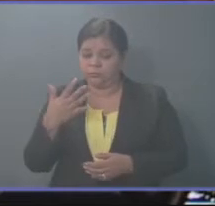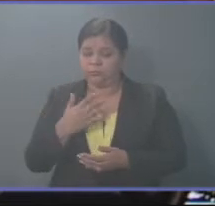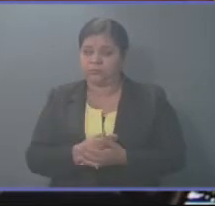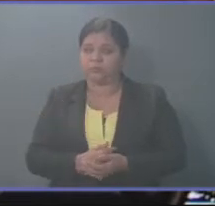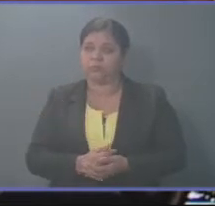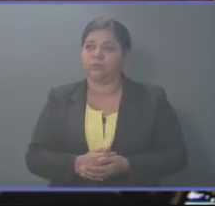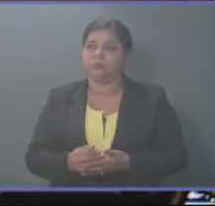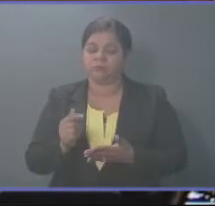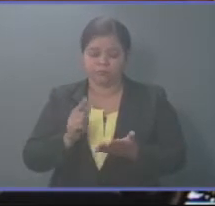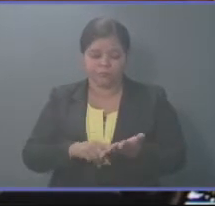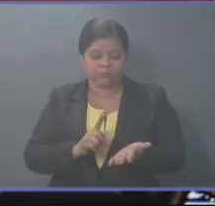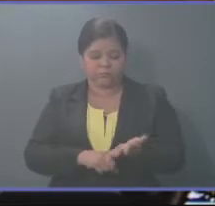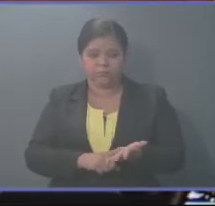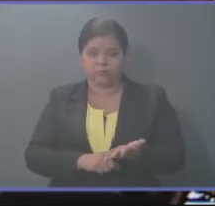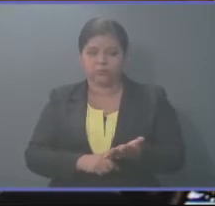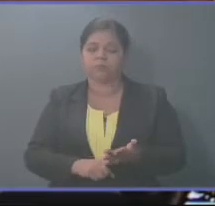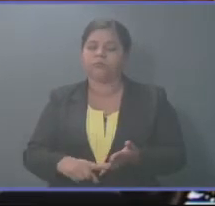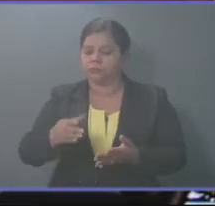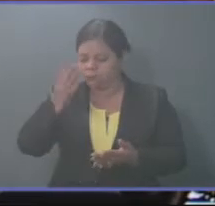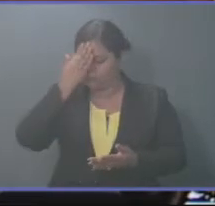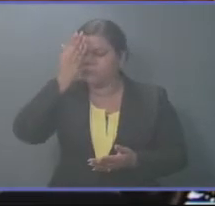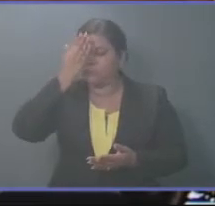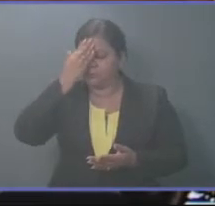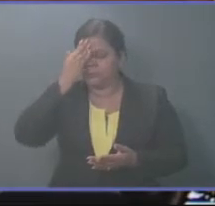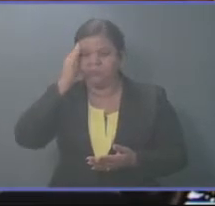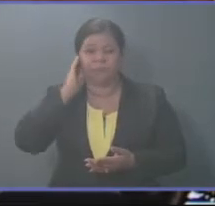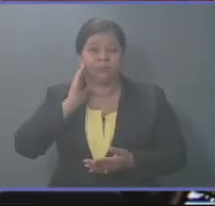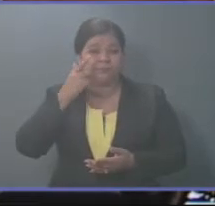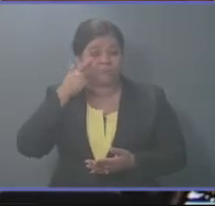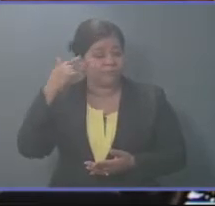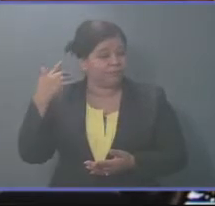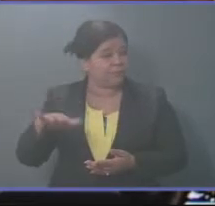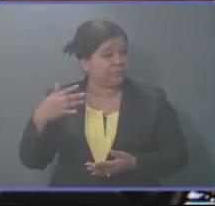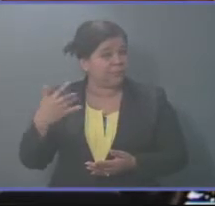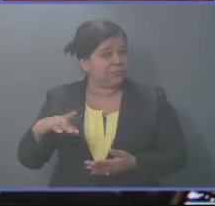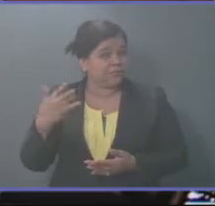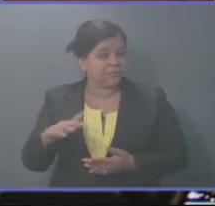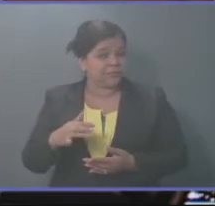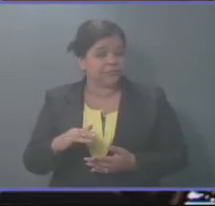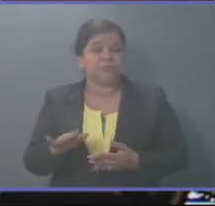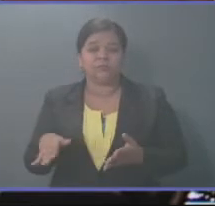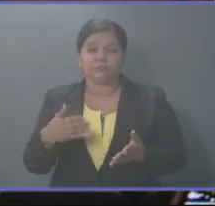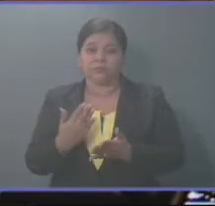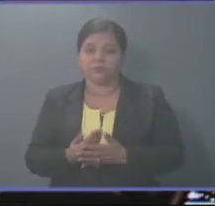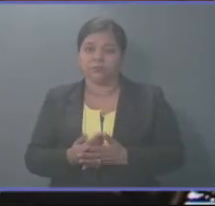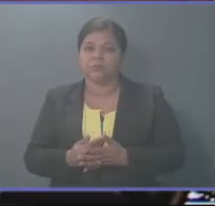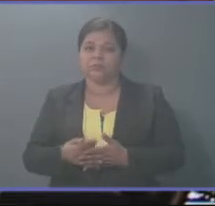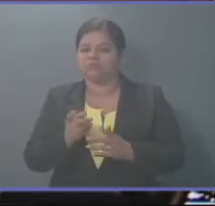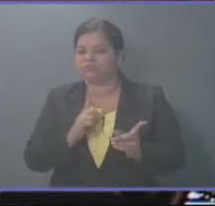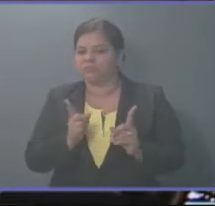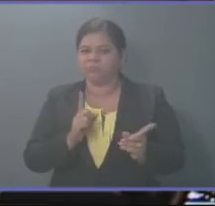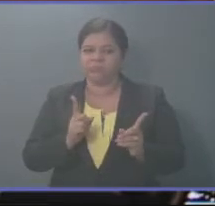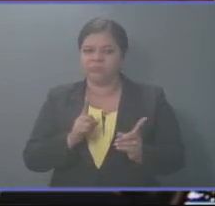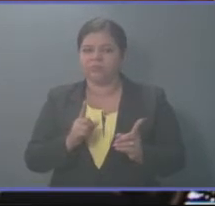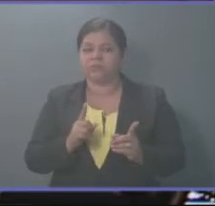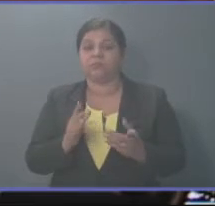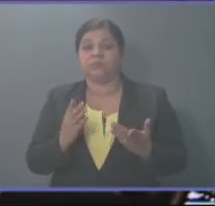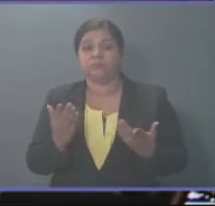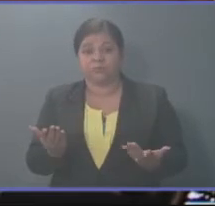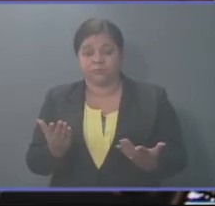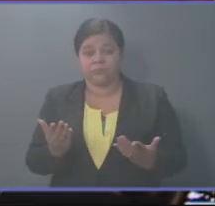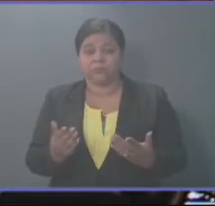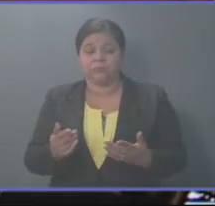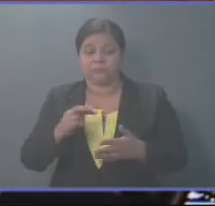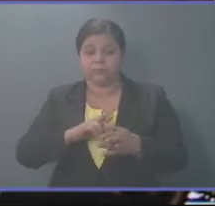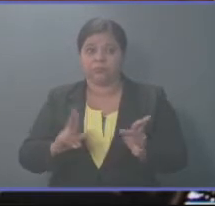la referida nota, reconoce la gravedad y trascendencia de las conductas que por medio de la